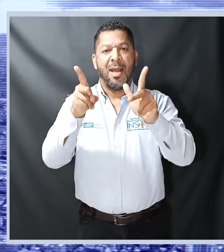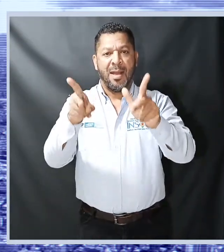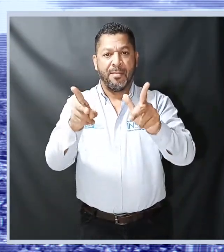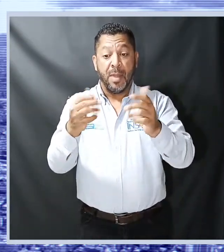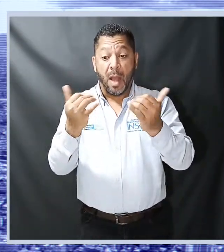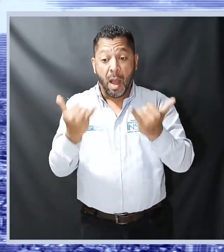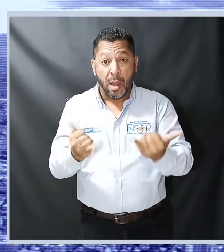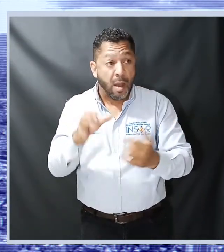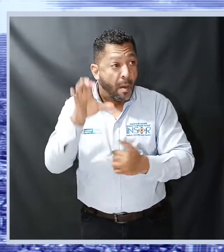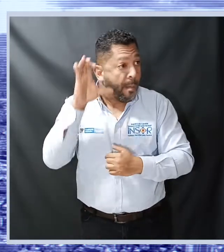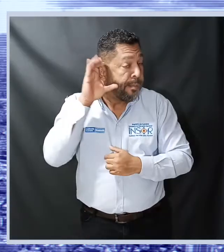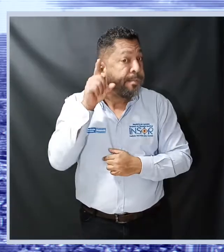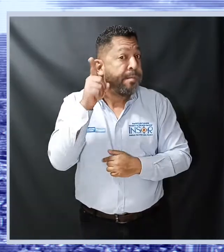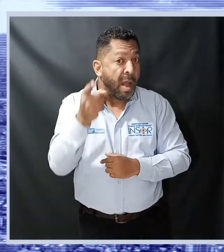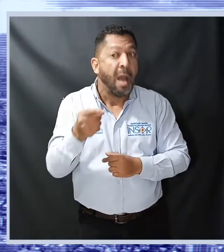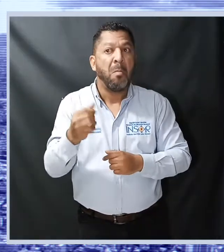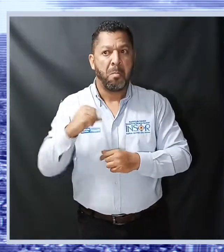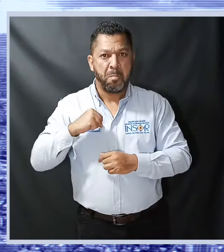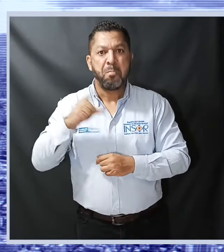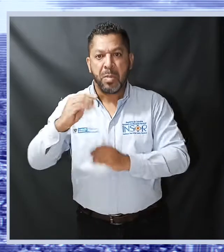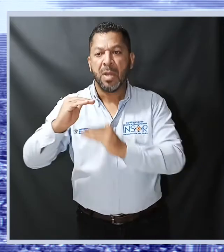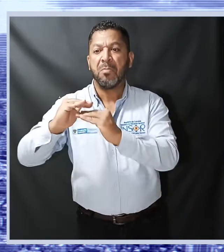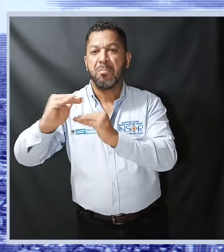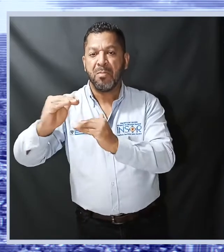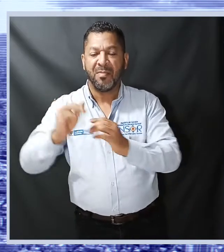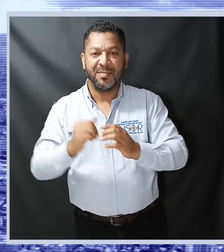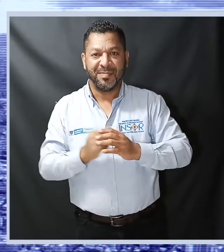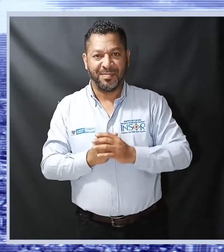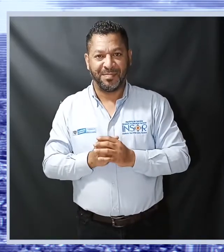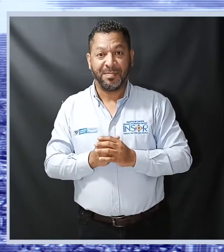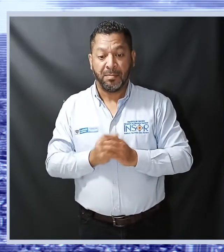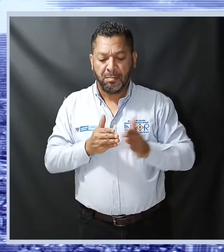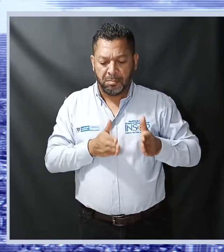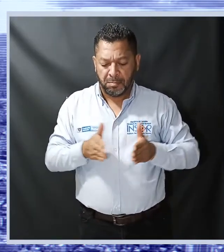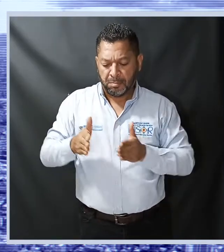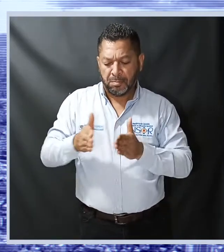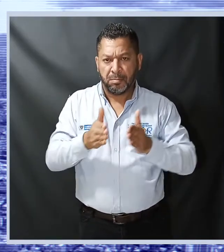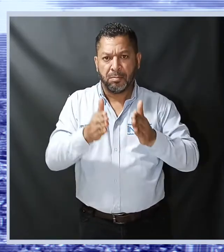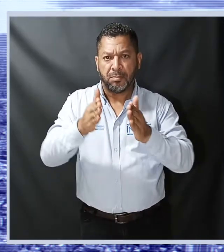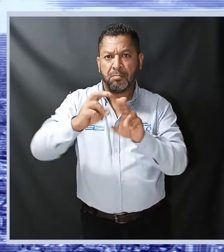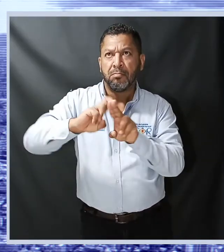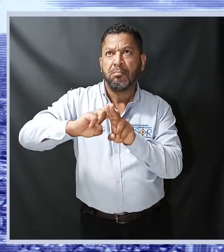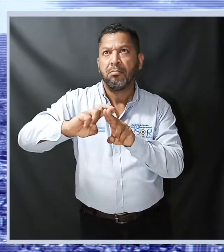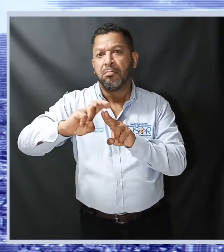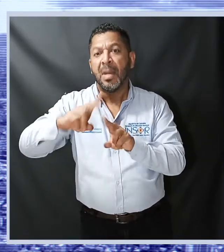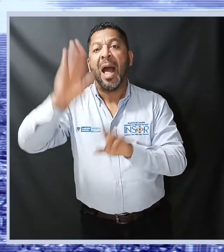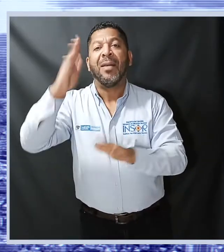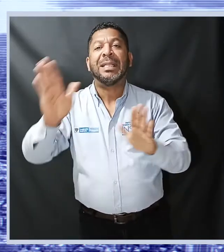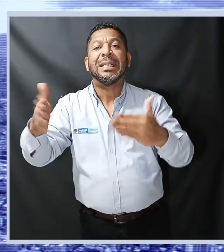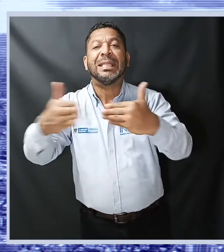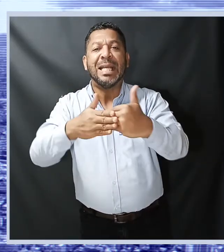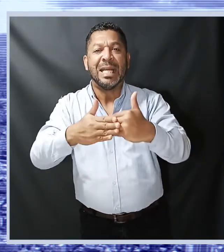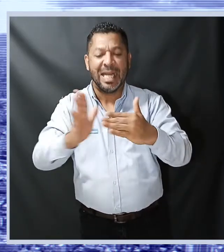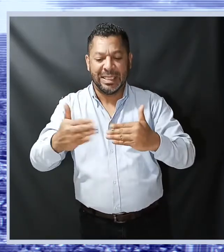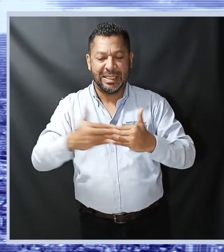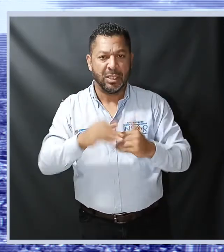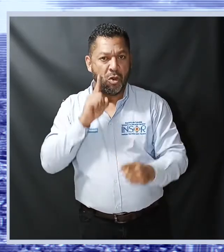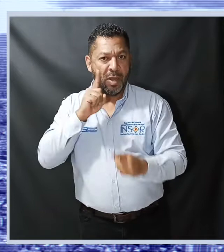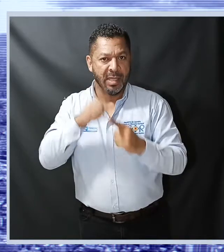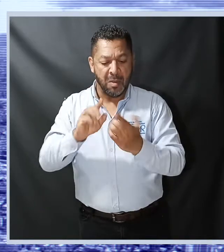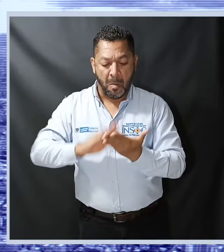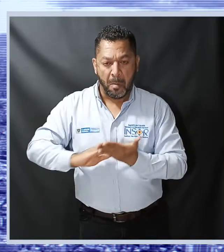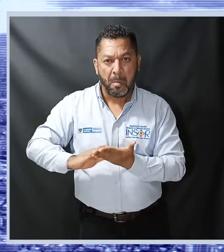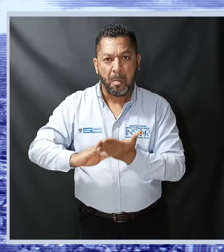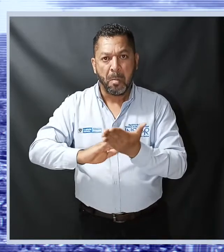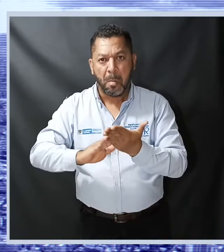el descanso, de los cuales se conservan algunos. El camino, pues algunas veces lo cierran para